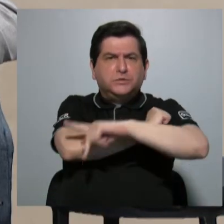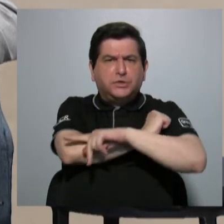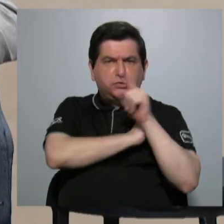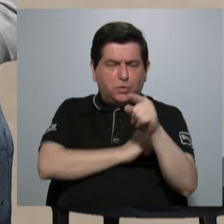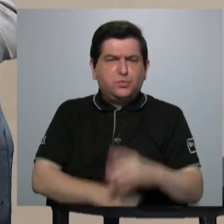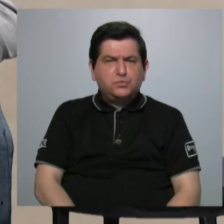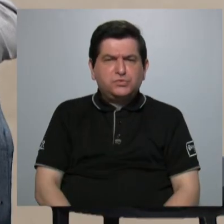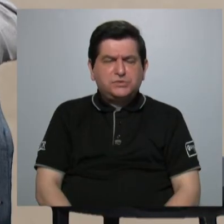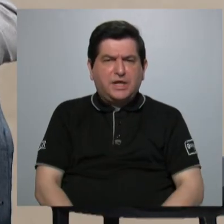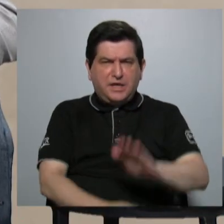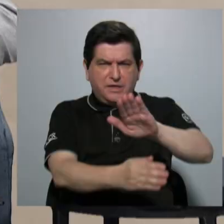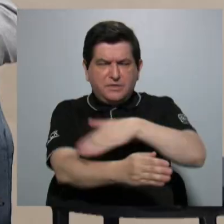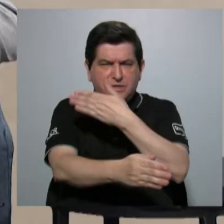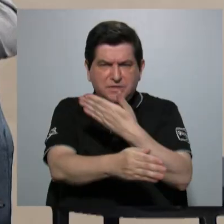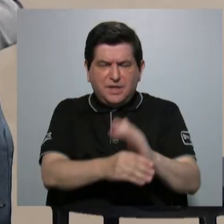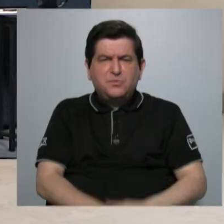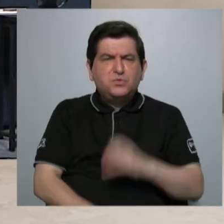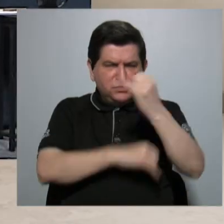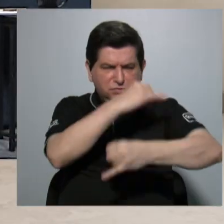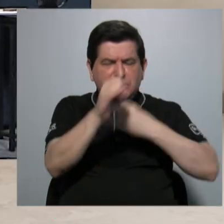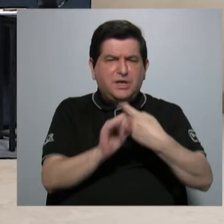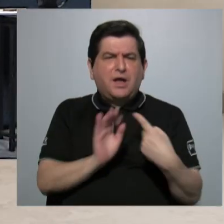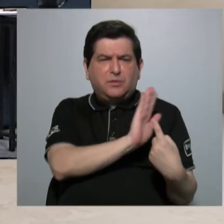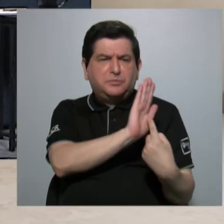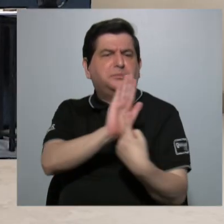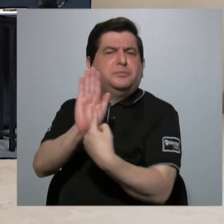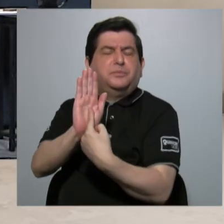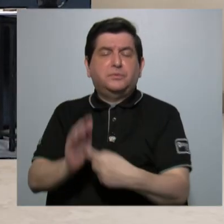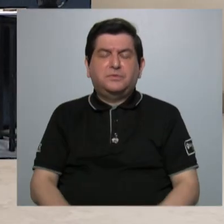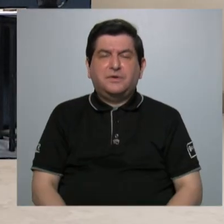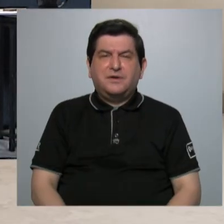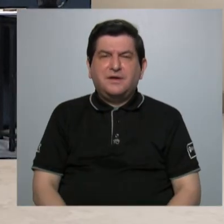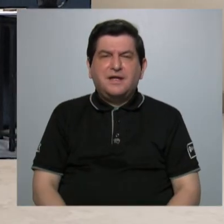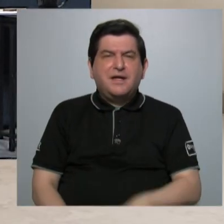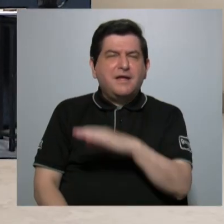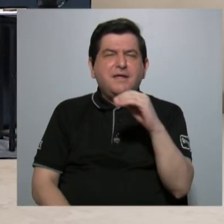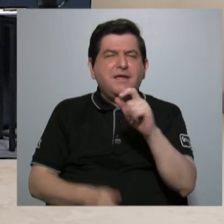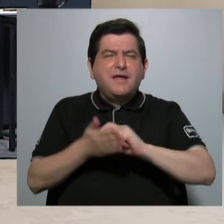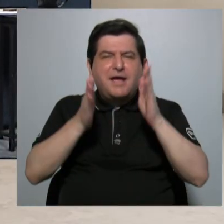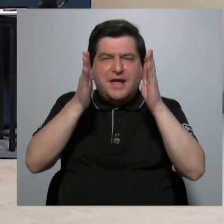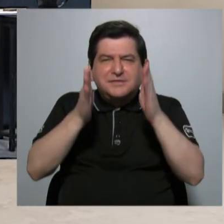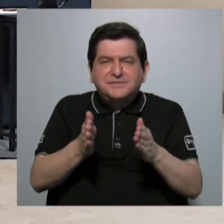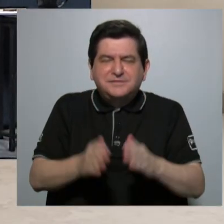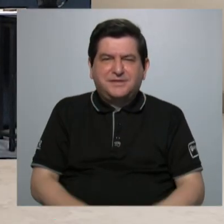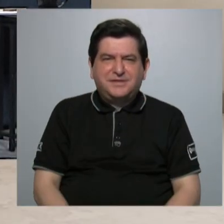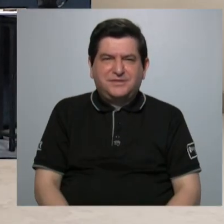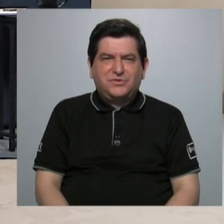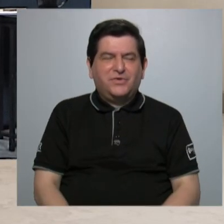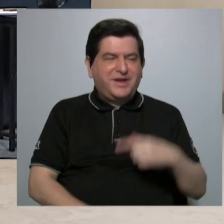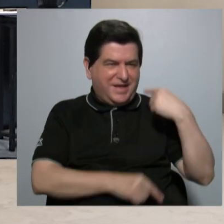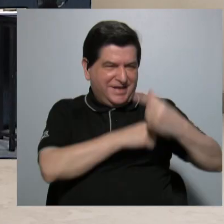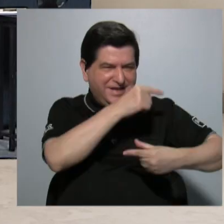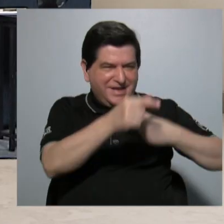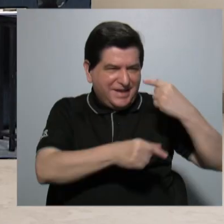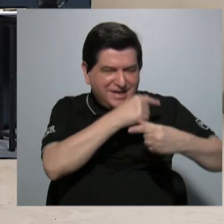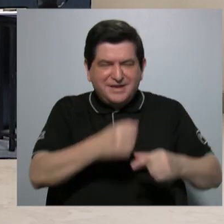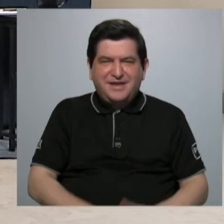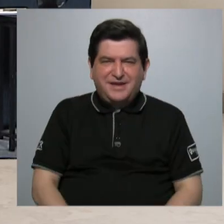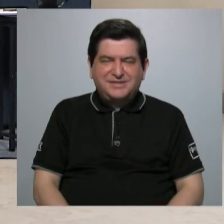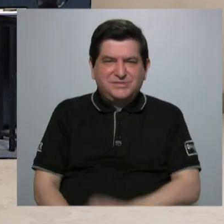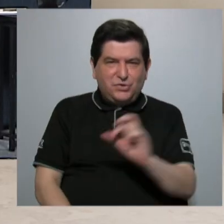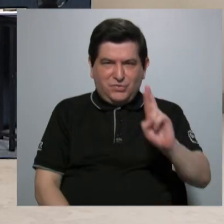ustedes interpretan este repertorio internacionalmente también. Y lo más lindo de eso es que los compositores... Nace una generación de